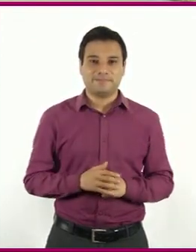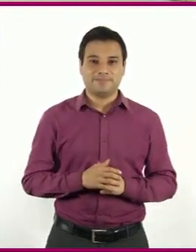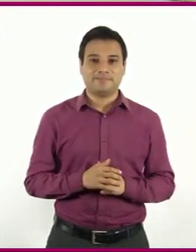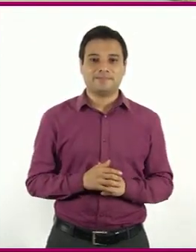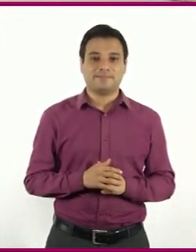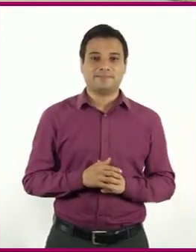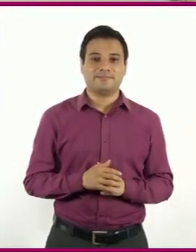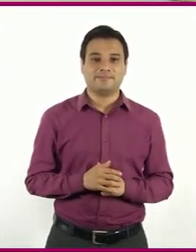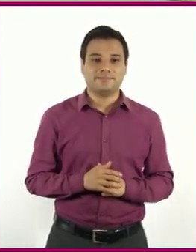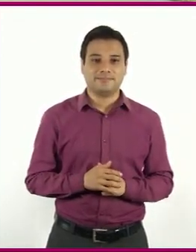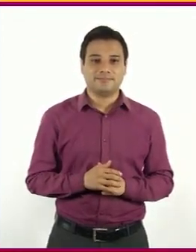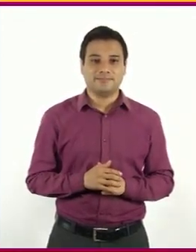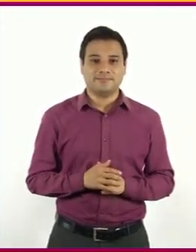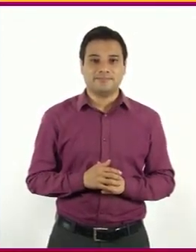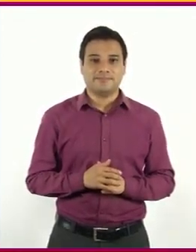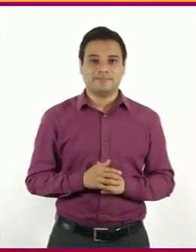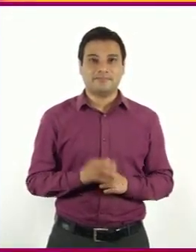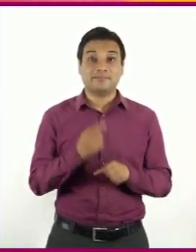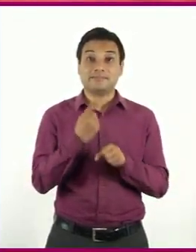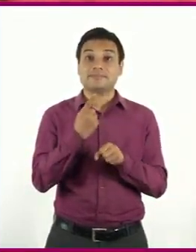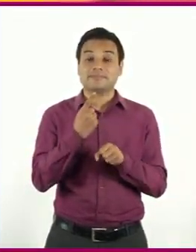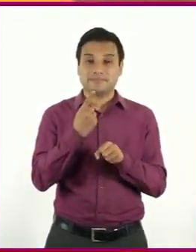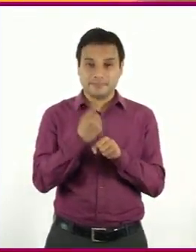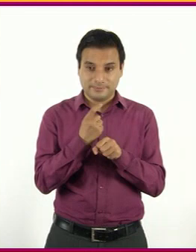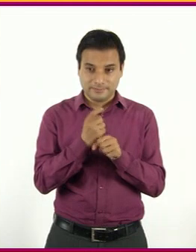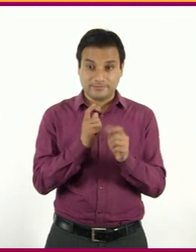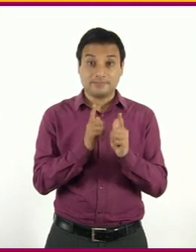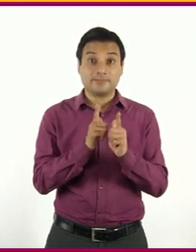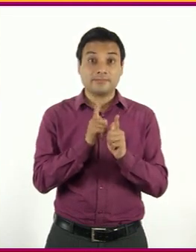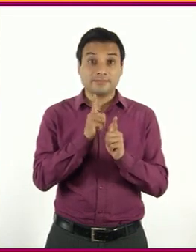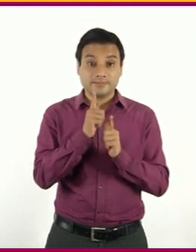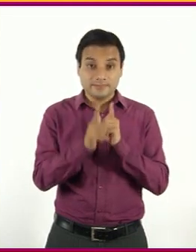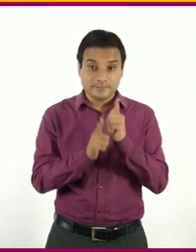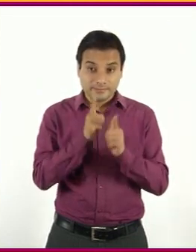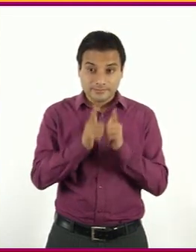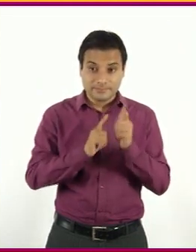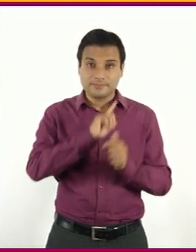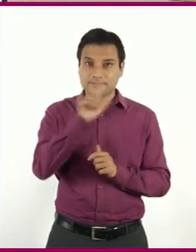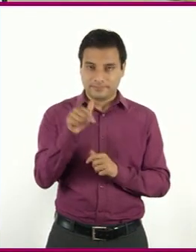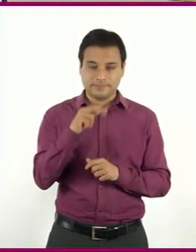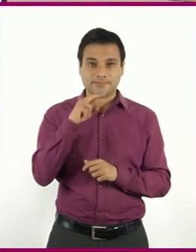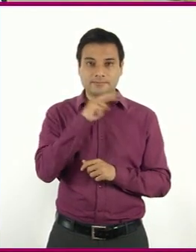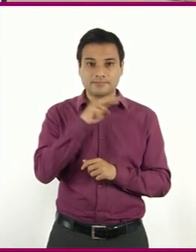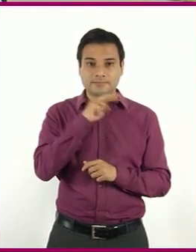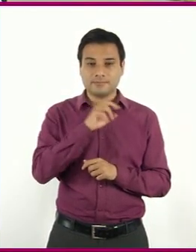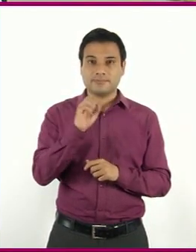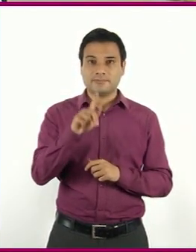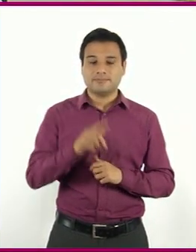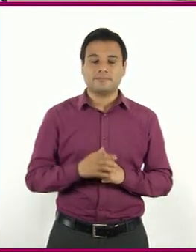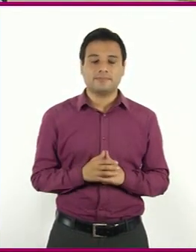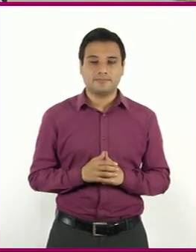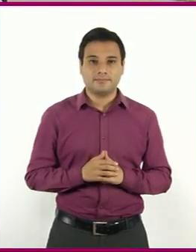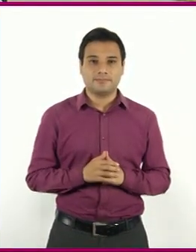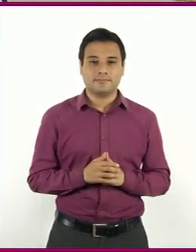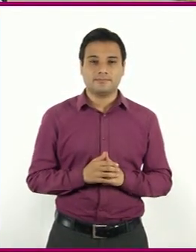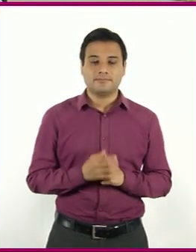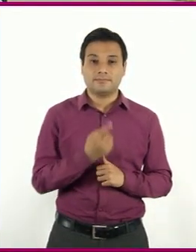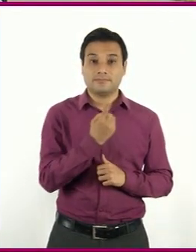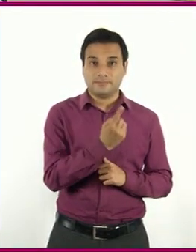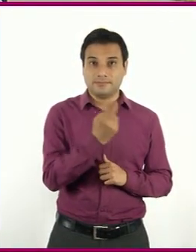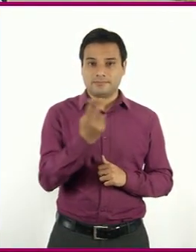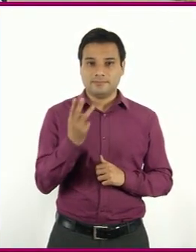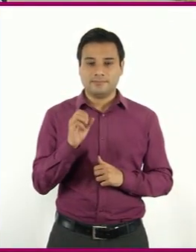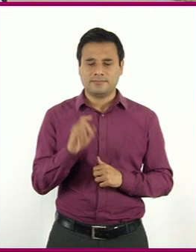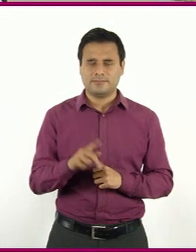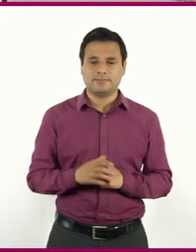Una. Fue la. Primero lenta, así como lo hizo Daniel, para ver más o menos cómo está. Pero, y pero, después, déjeme memorizar los números de nuevo. Uno, dos y